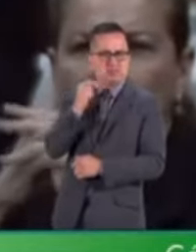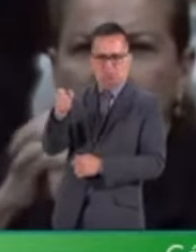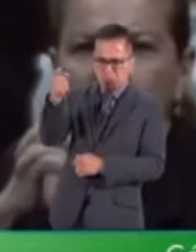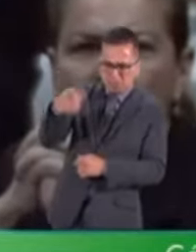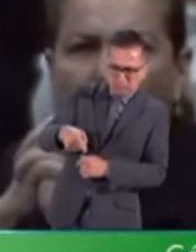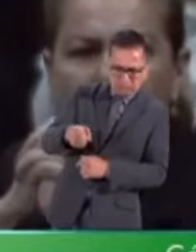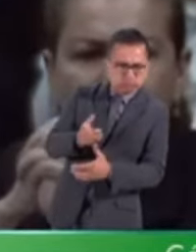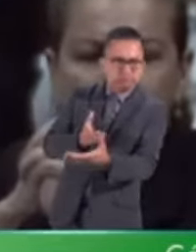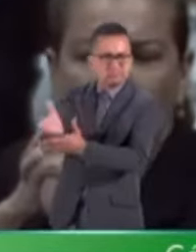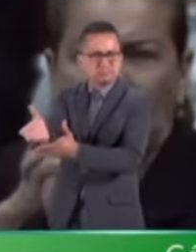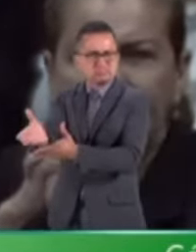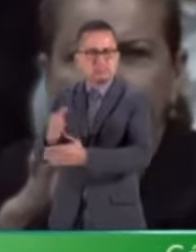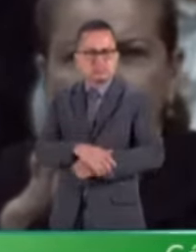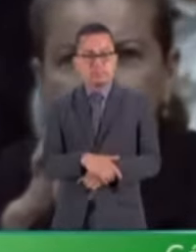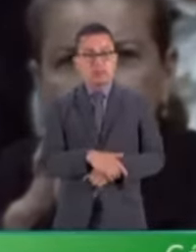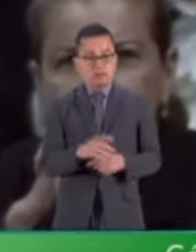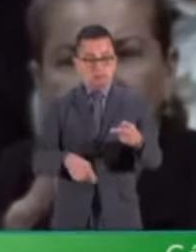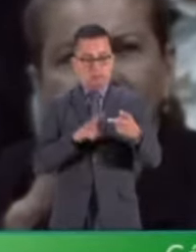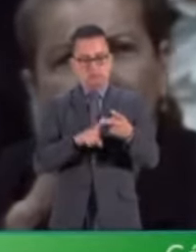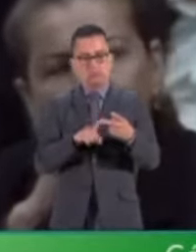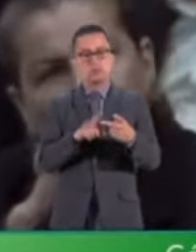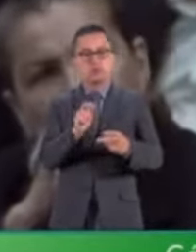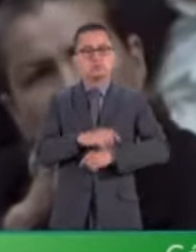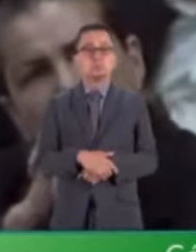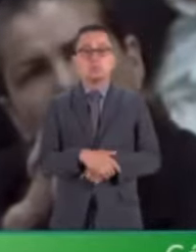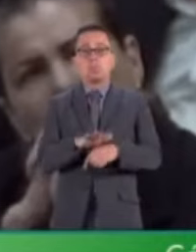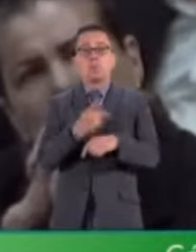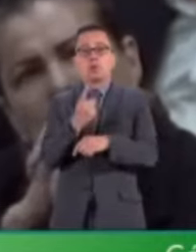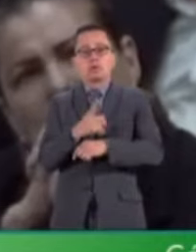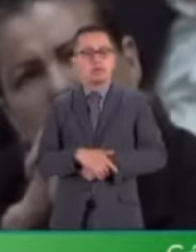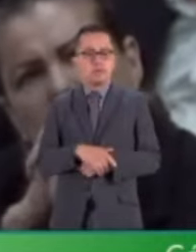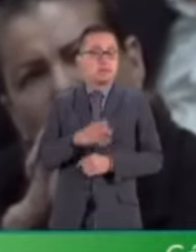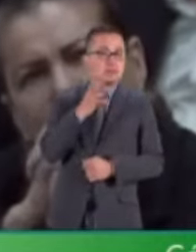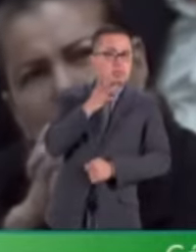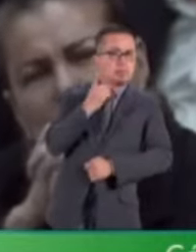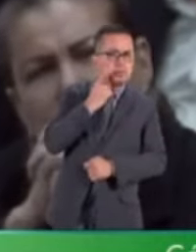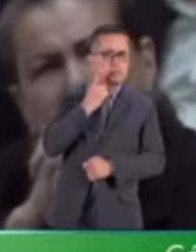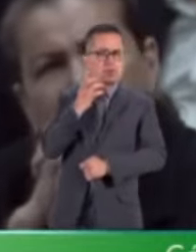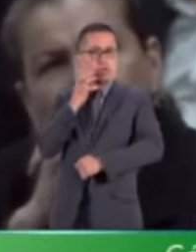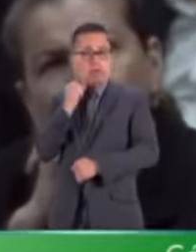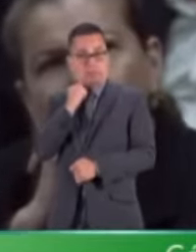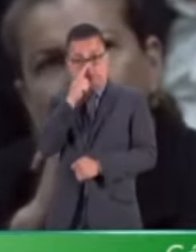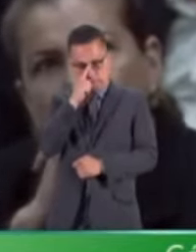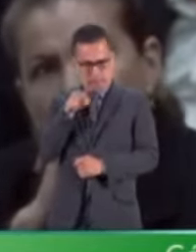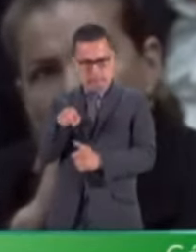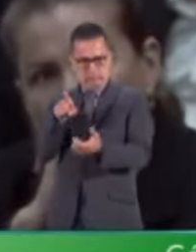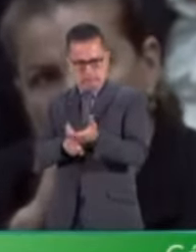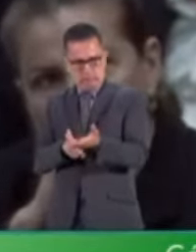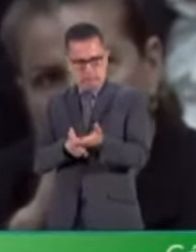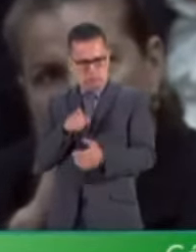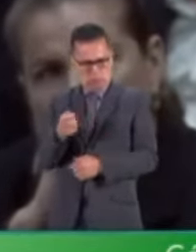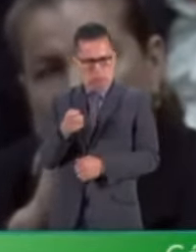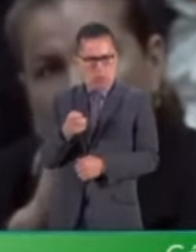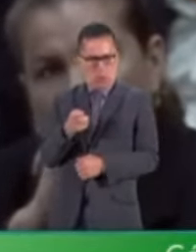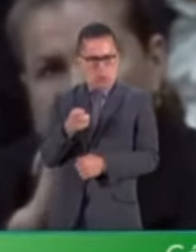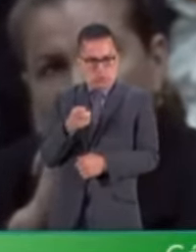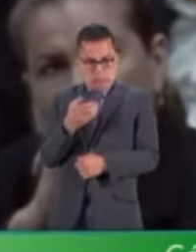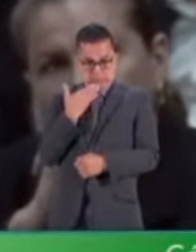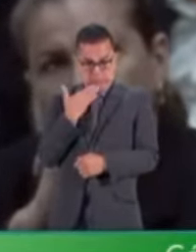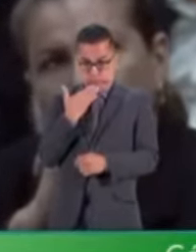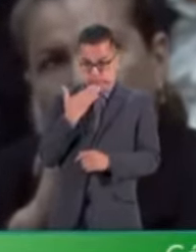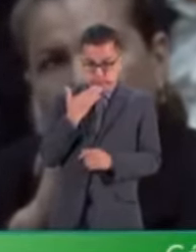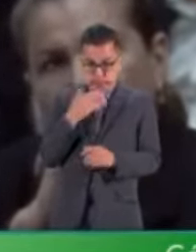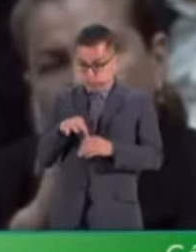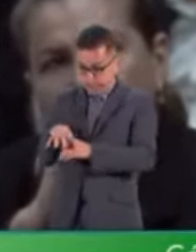segunda, porque en el Congreso de la Unión no logró el movimiento